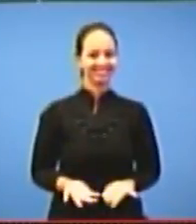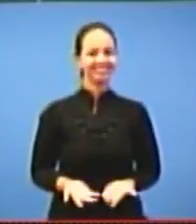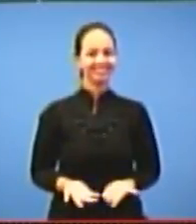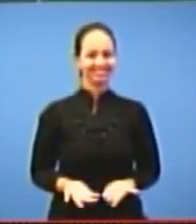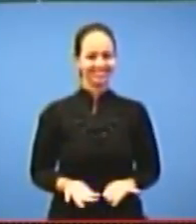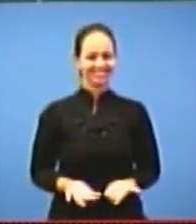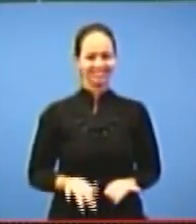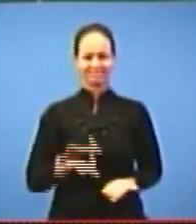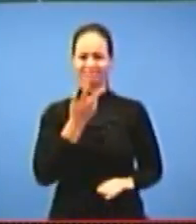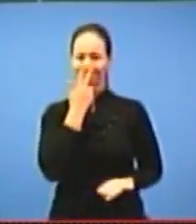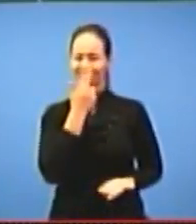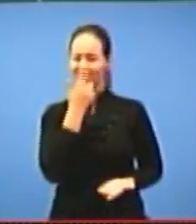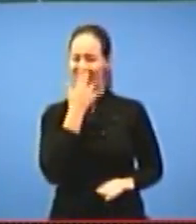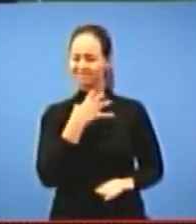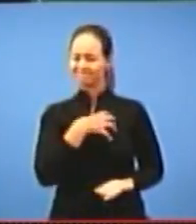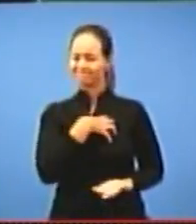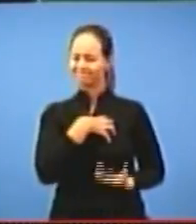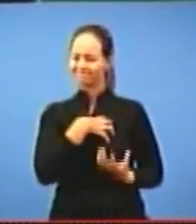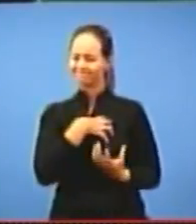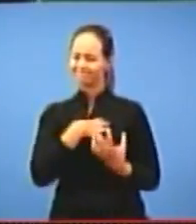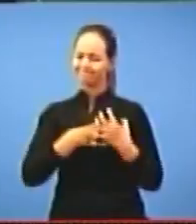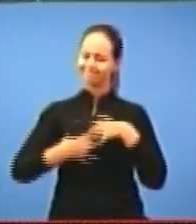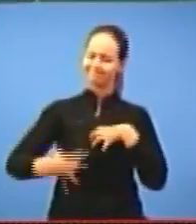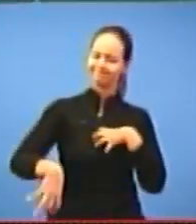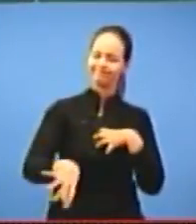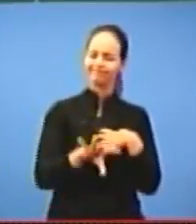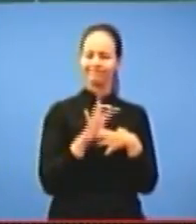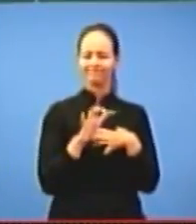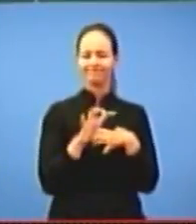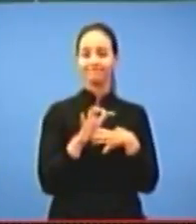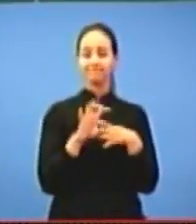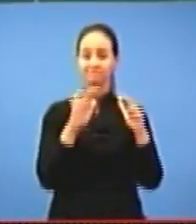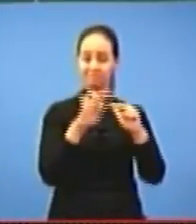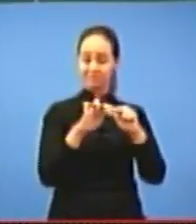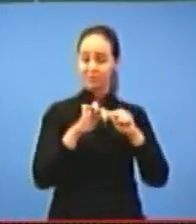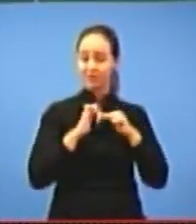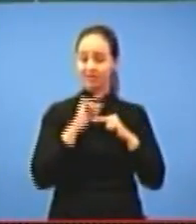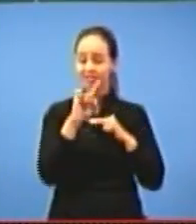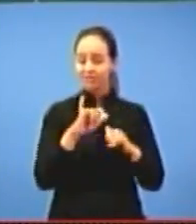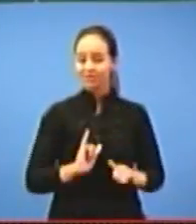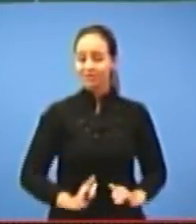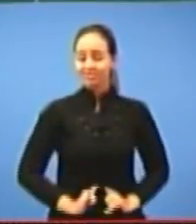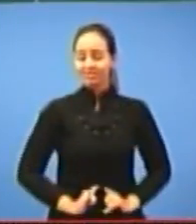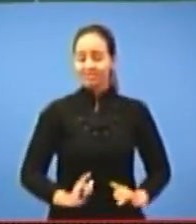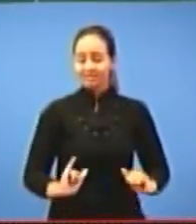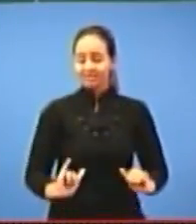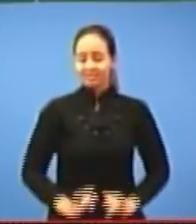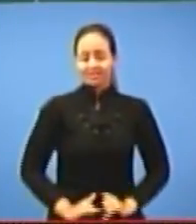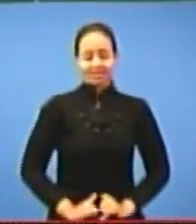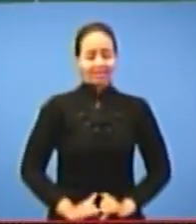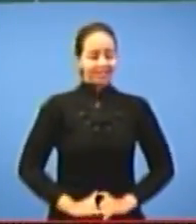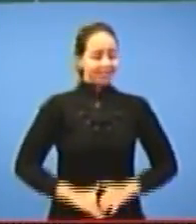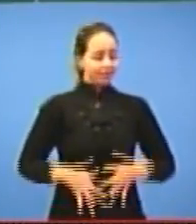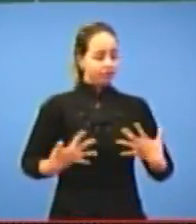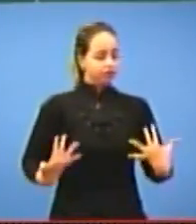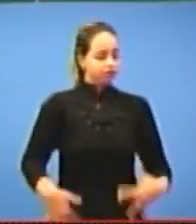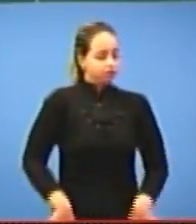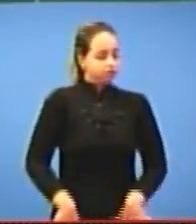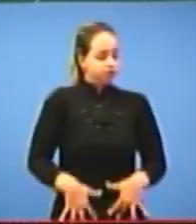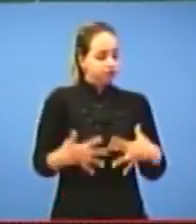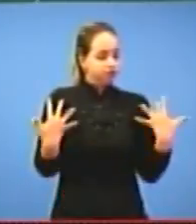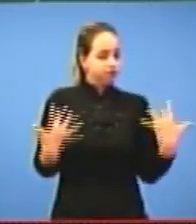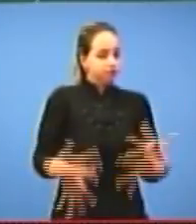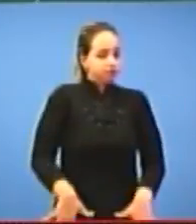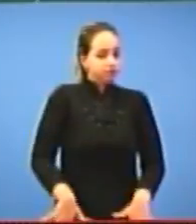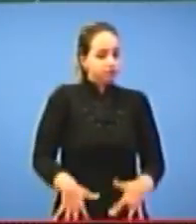esto, mis amados, mis hermanos, se transfiere a Él. Por eso Él sufrió. Todo dolor, todo